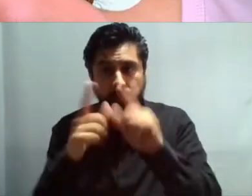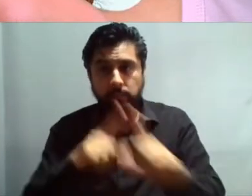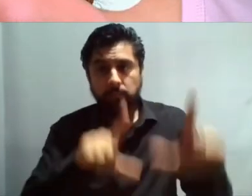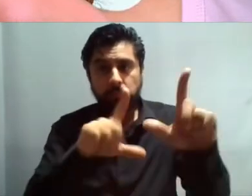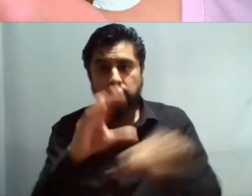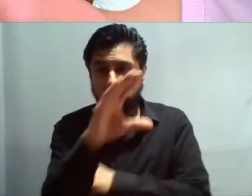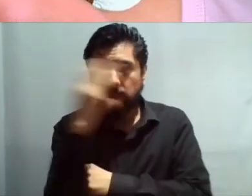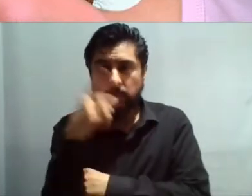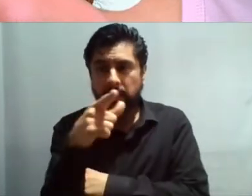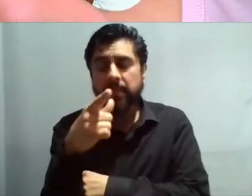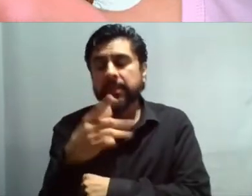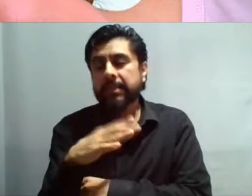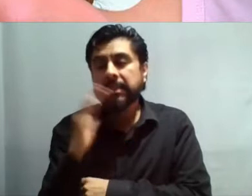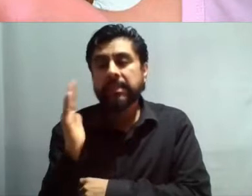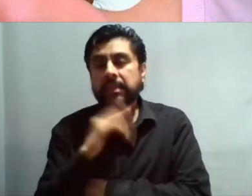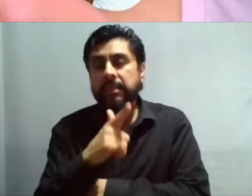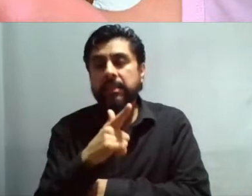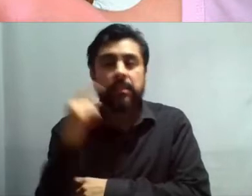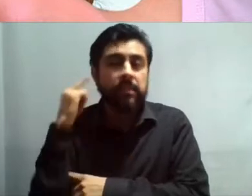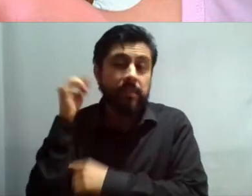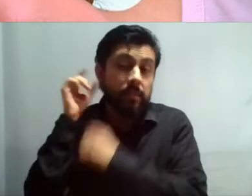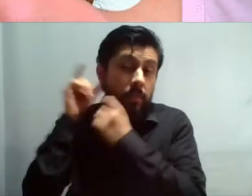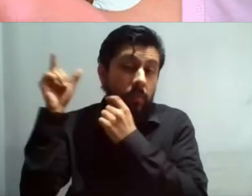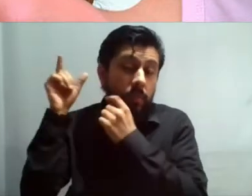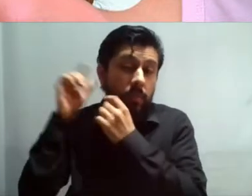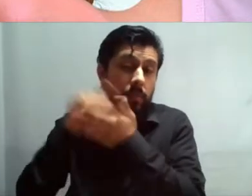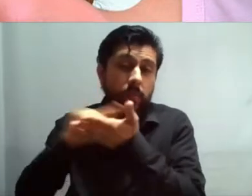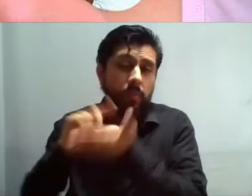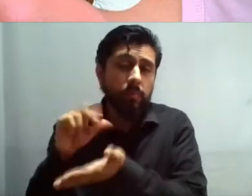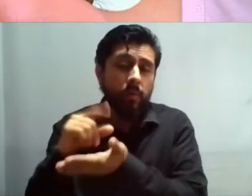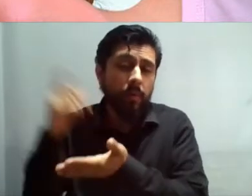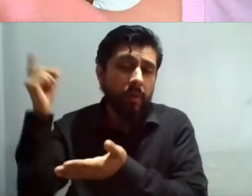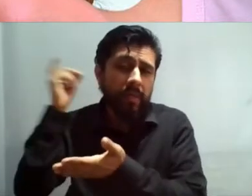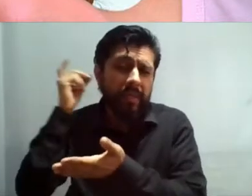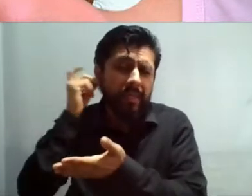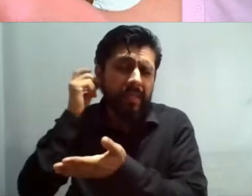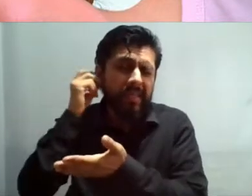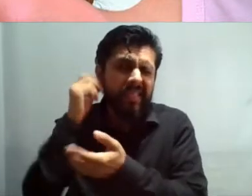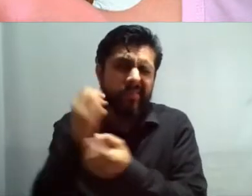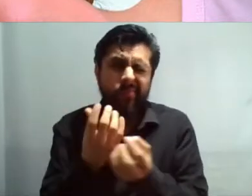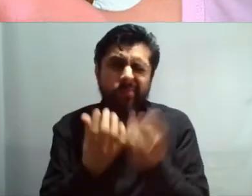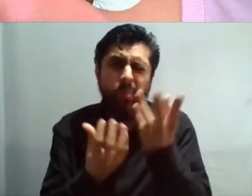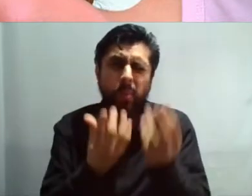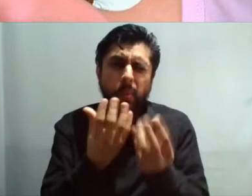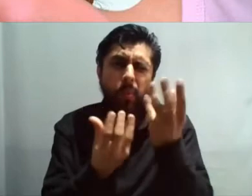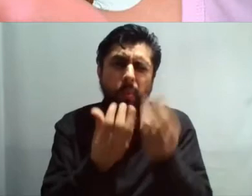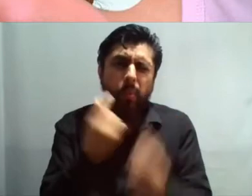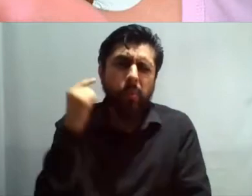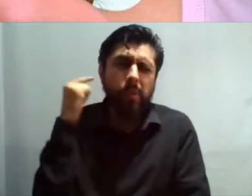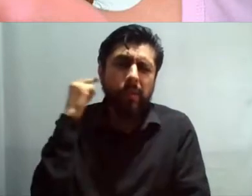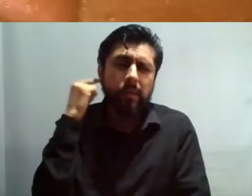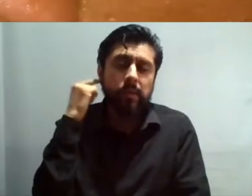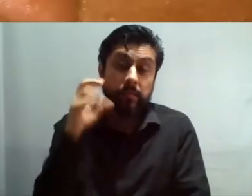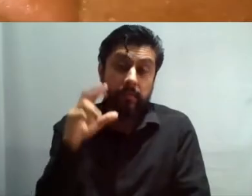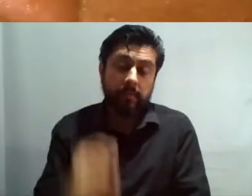evidentemente terminó en quemadura. O sea, no se limpió el oído y además se quemaron las orejas, los pabellones. Damos la